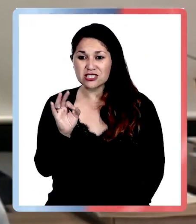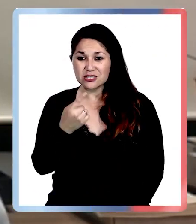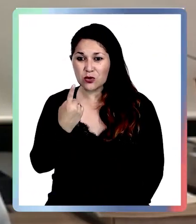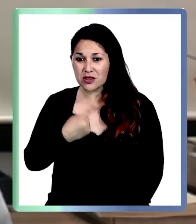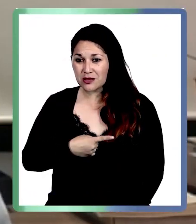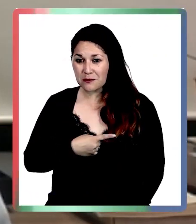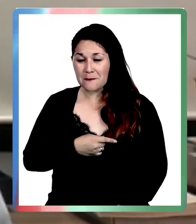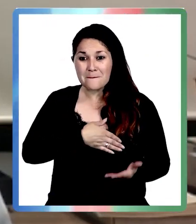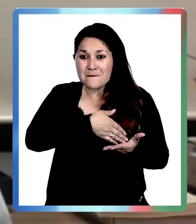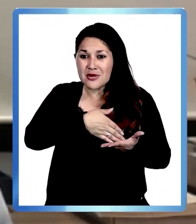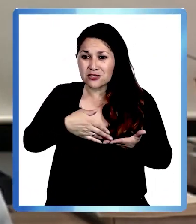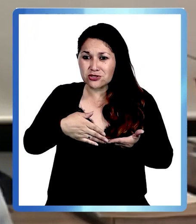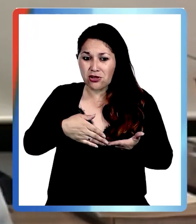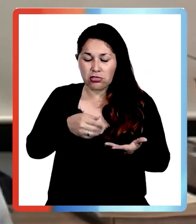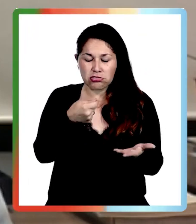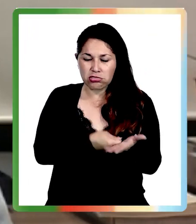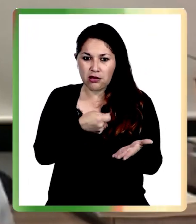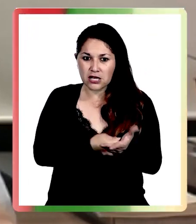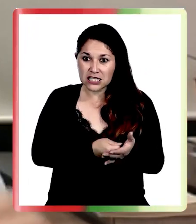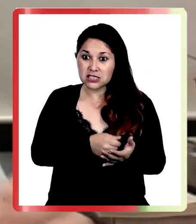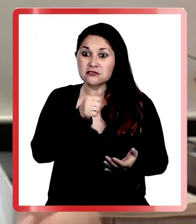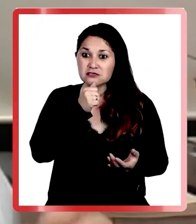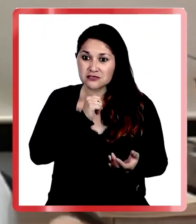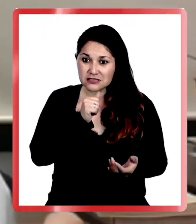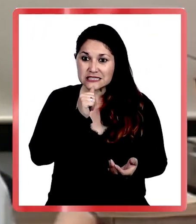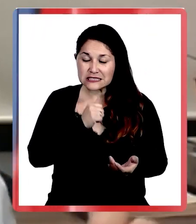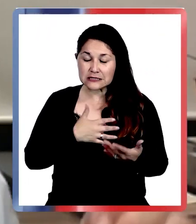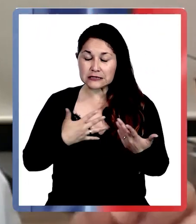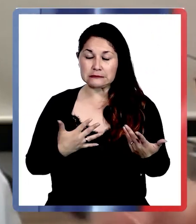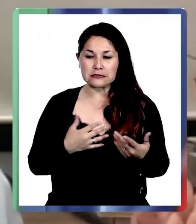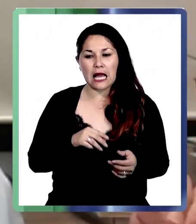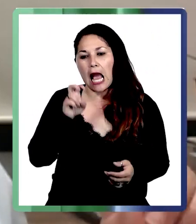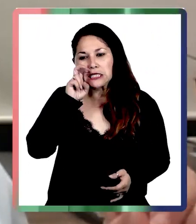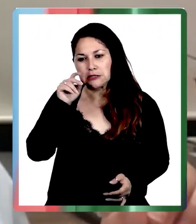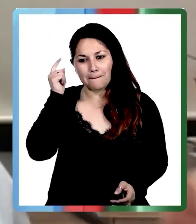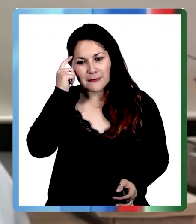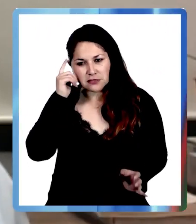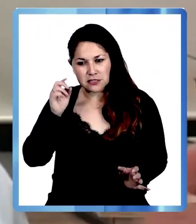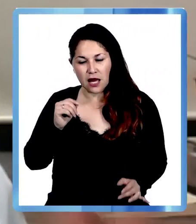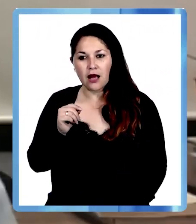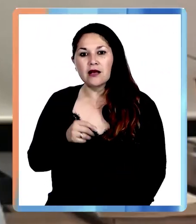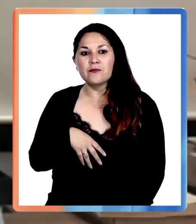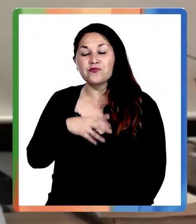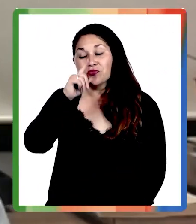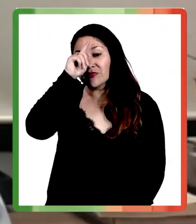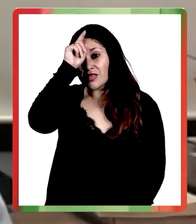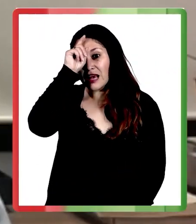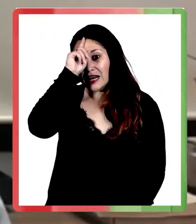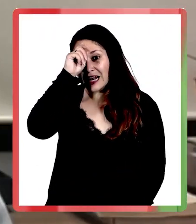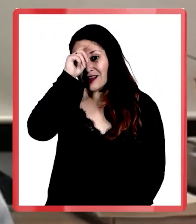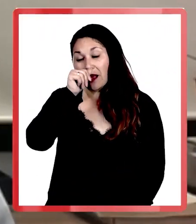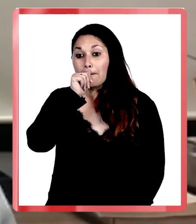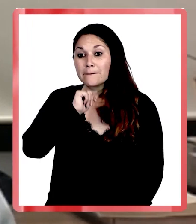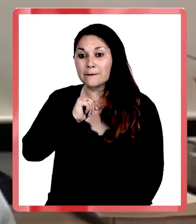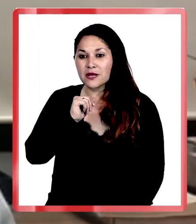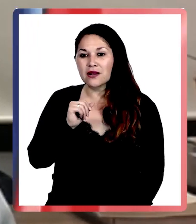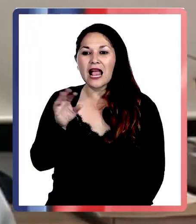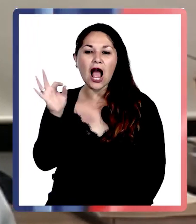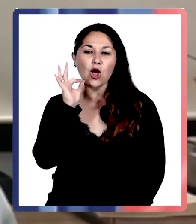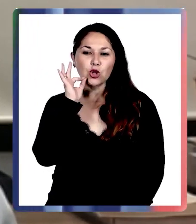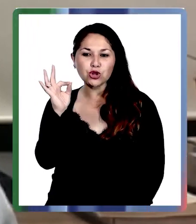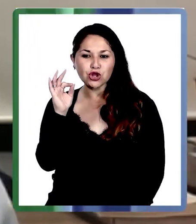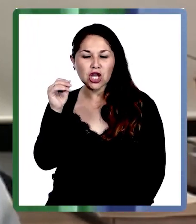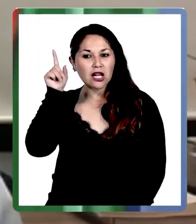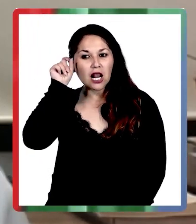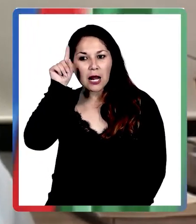pesos, 650.000 millones de pesos. Y no pensemos en la clínica Las Condes, en la clínica alemana, no, hay clínicas pequeñas a